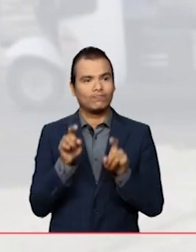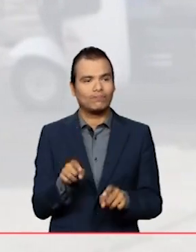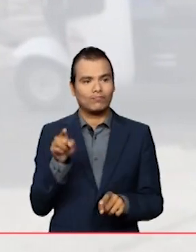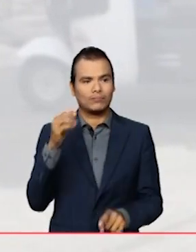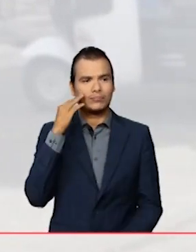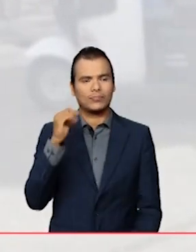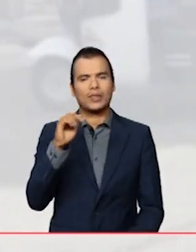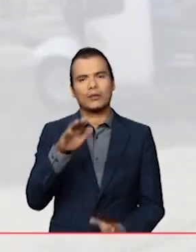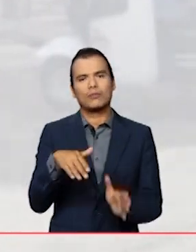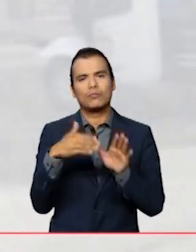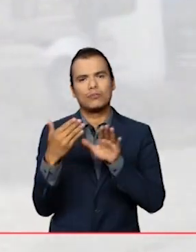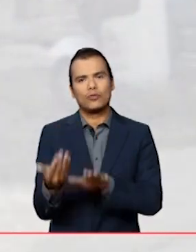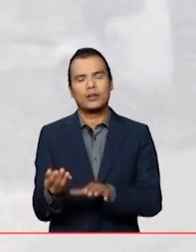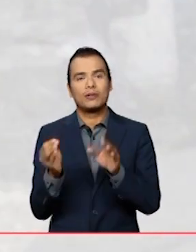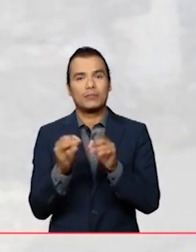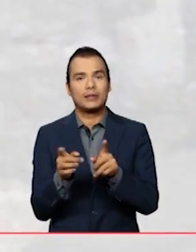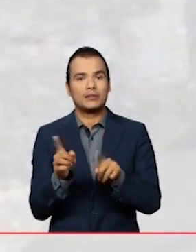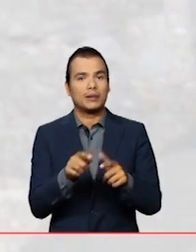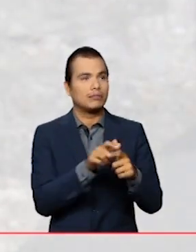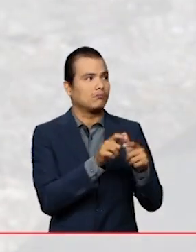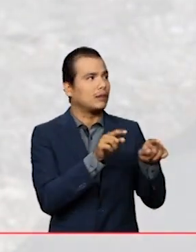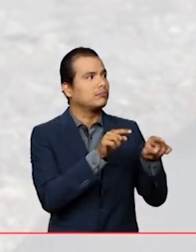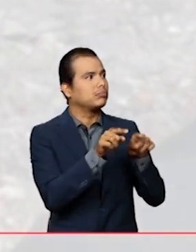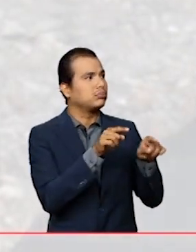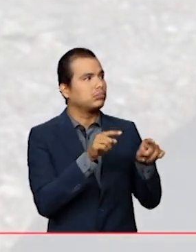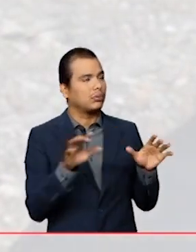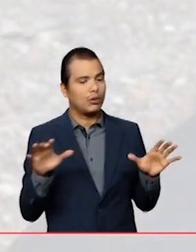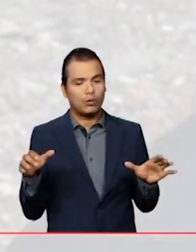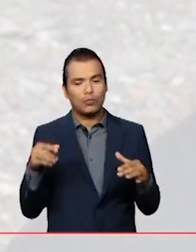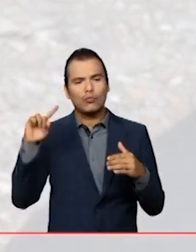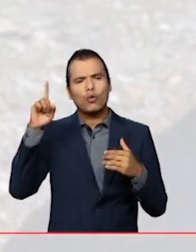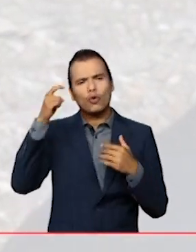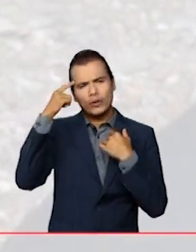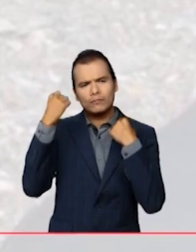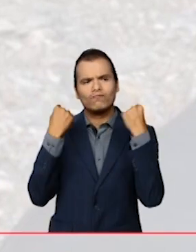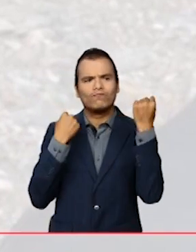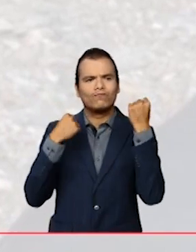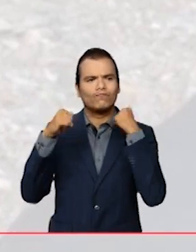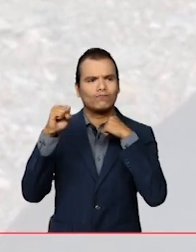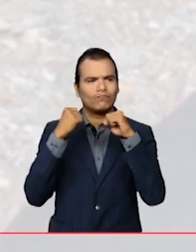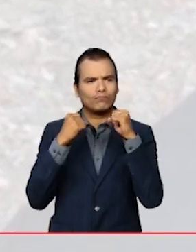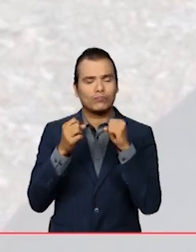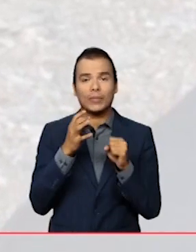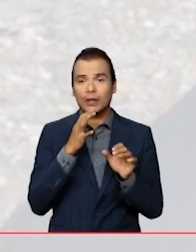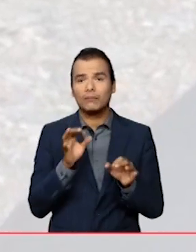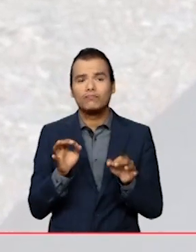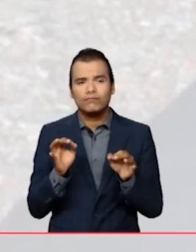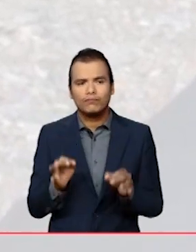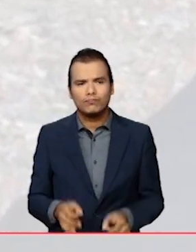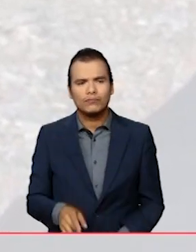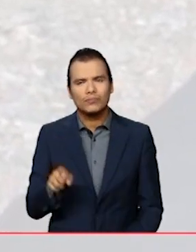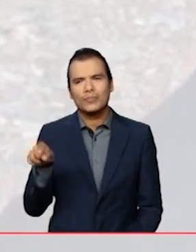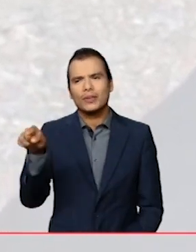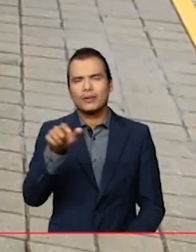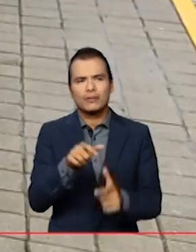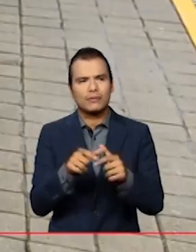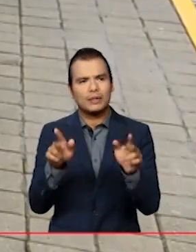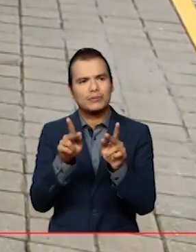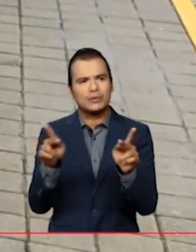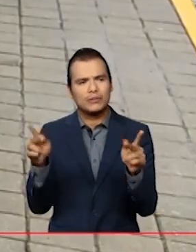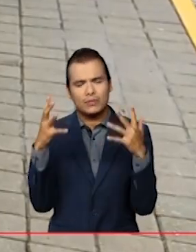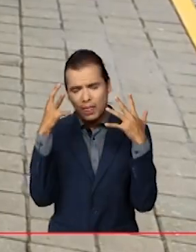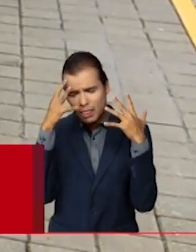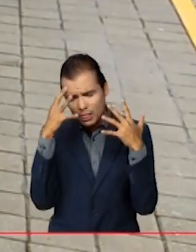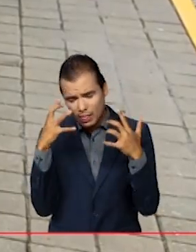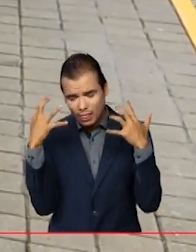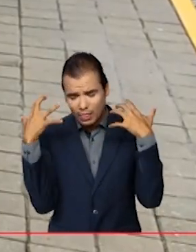a otros dos casos similares que preocupan a las autoridades locales. Que tenemos problemas de depresión, problemas de ansiedad ante tanto